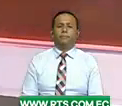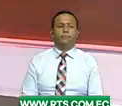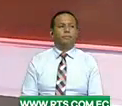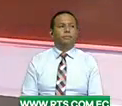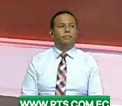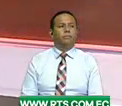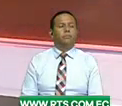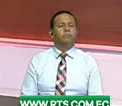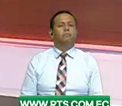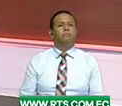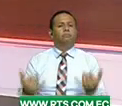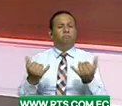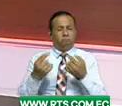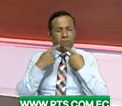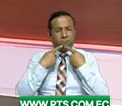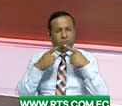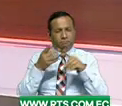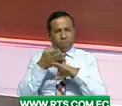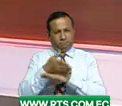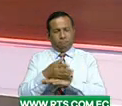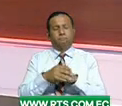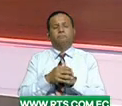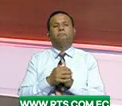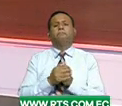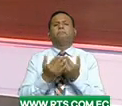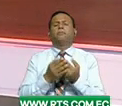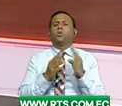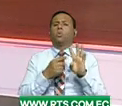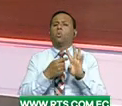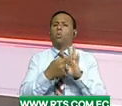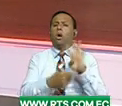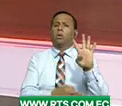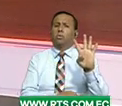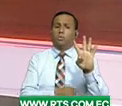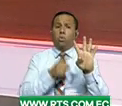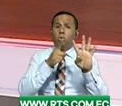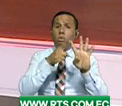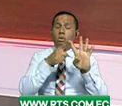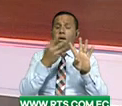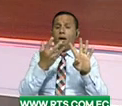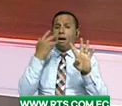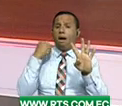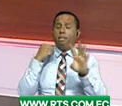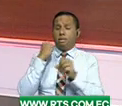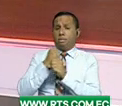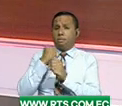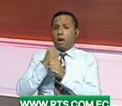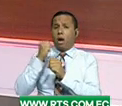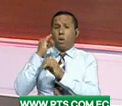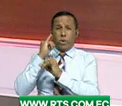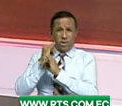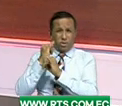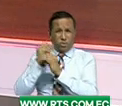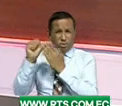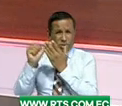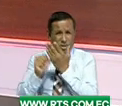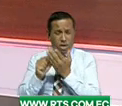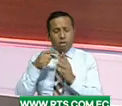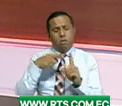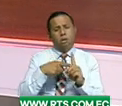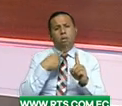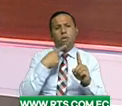Vamos con lo anunciado. Cuatro personas, entre ellas un ex funcionario público, fueron aprehendidas por posesión y